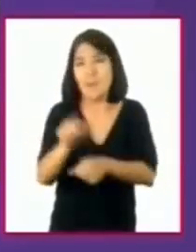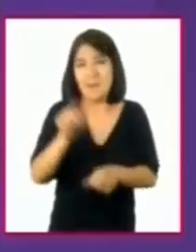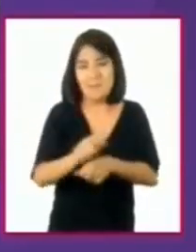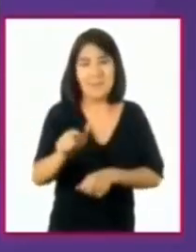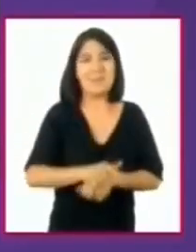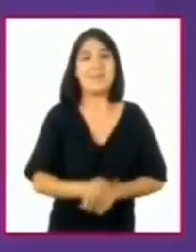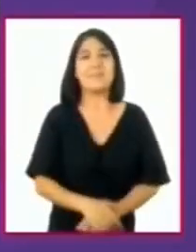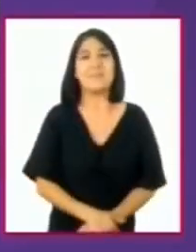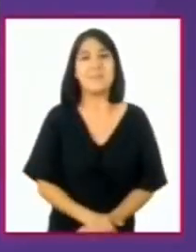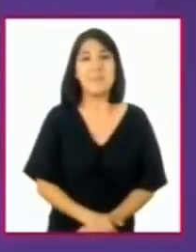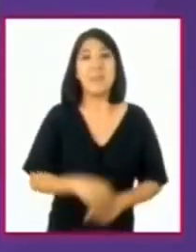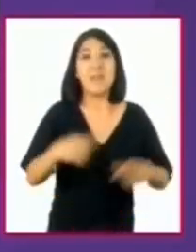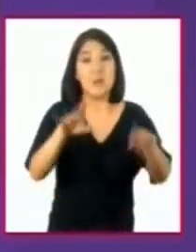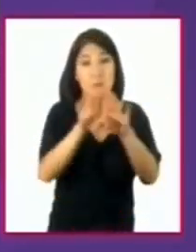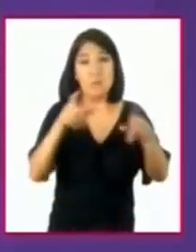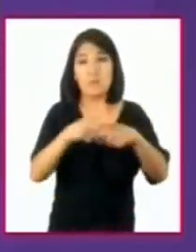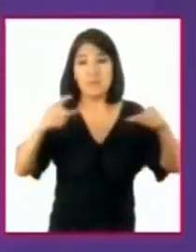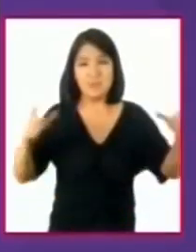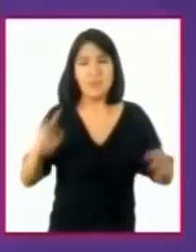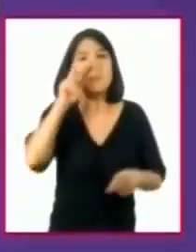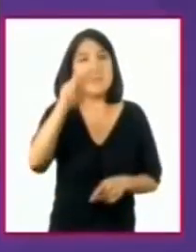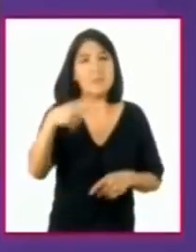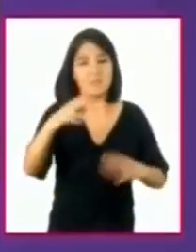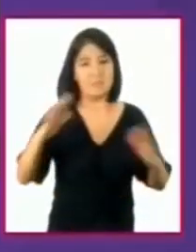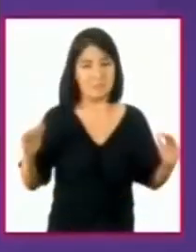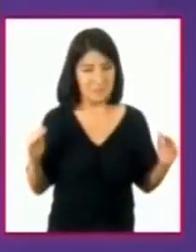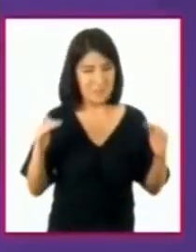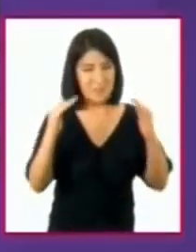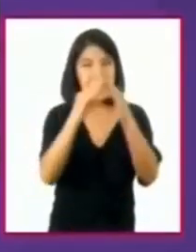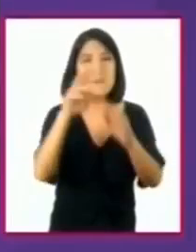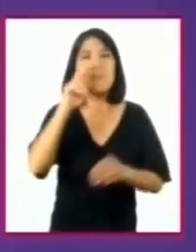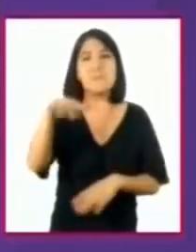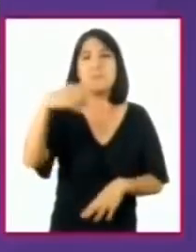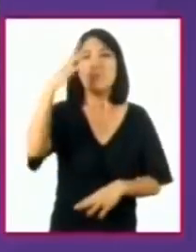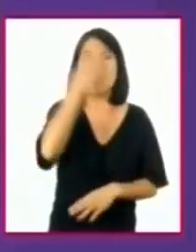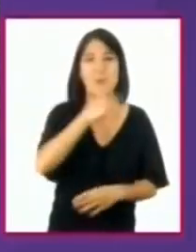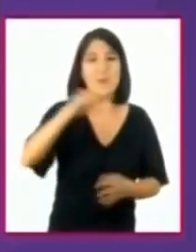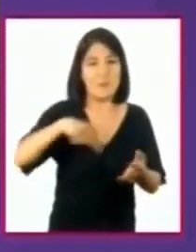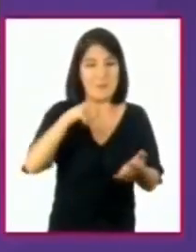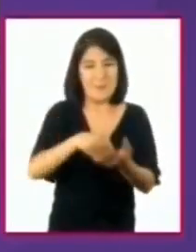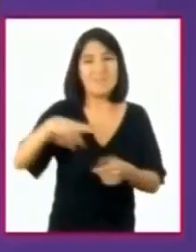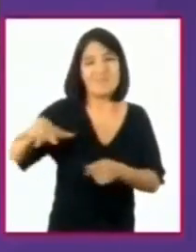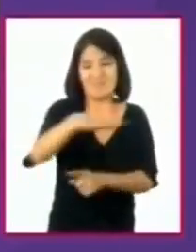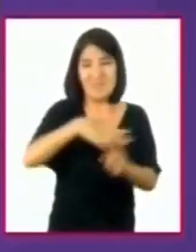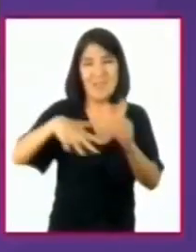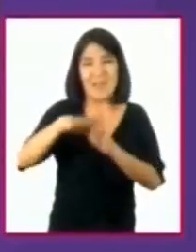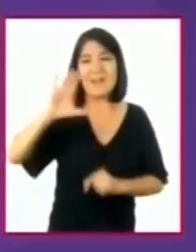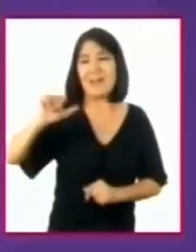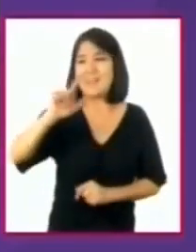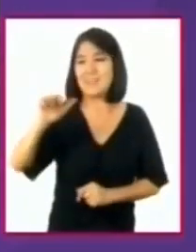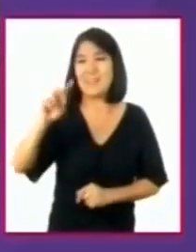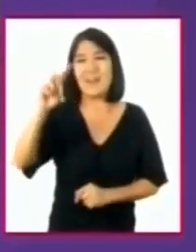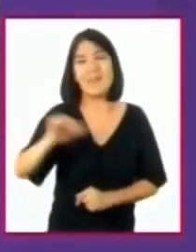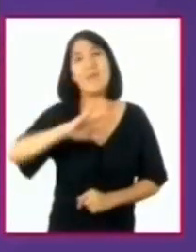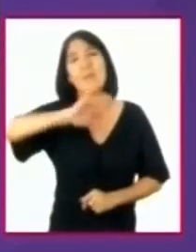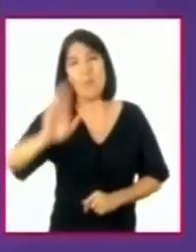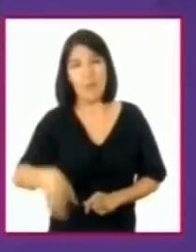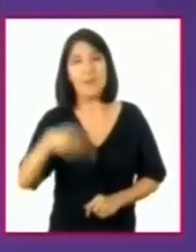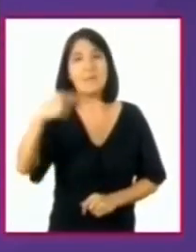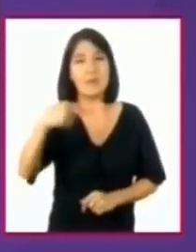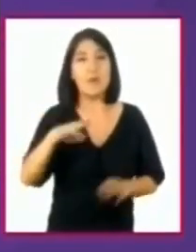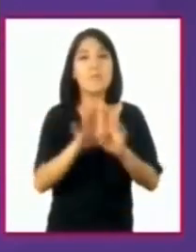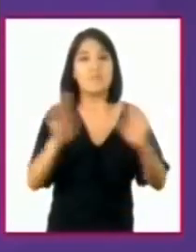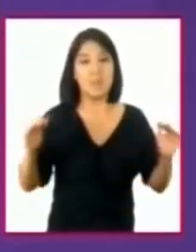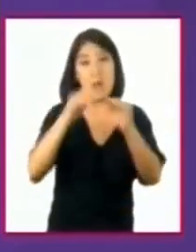Su grandeza también se muestra en los edificios monumentales en torno a la Calzada de los Muertos, como la Pirámide de la Luna y del